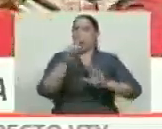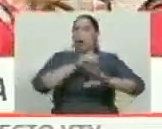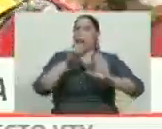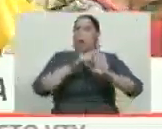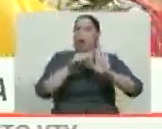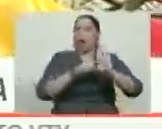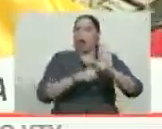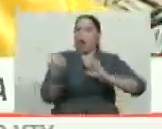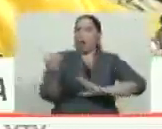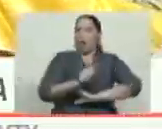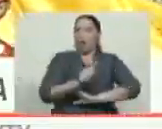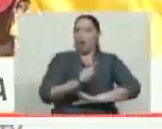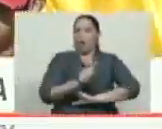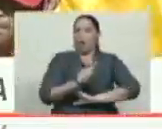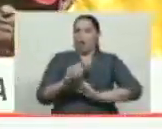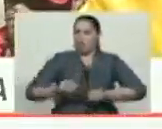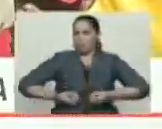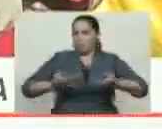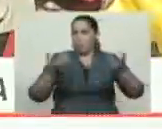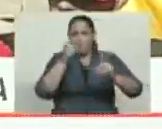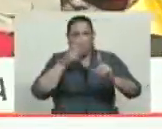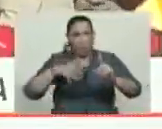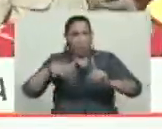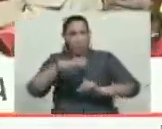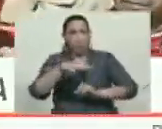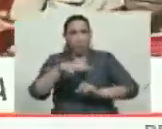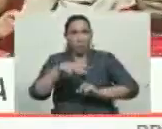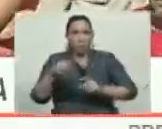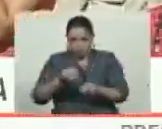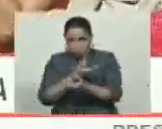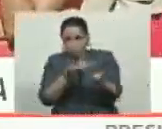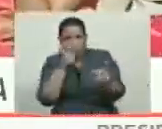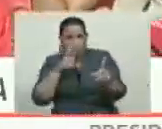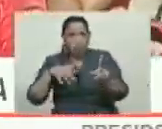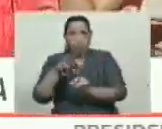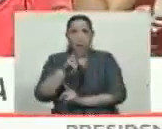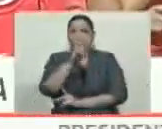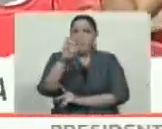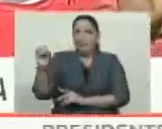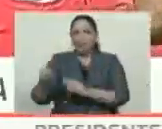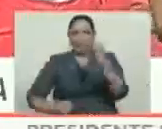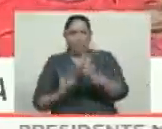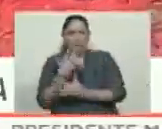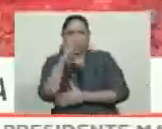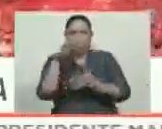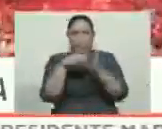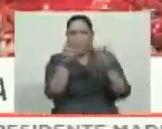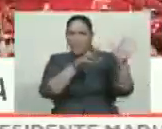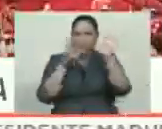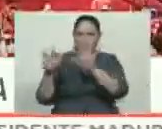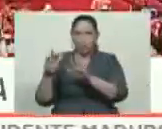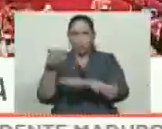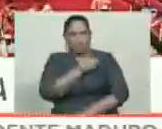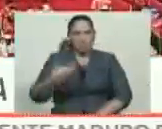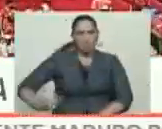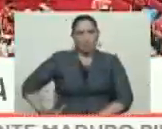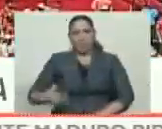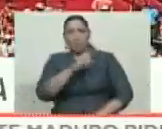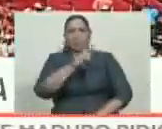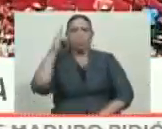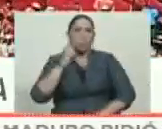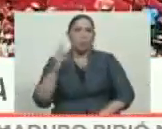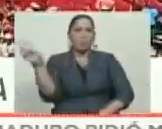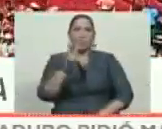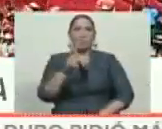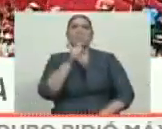una sola orden que la da el pueblo. Este pueblo dio una orden el 20 de mayo, presidente de la República Bolivariana de